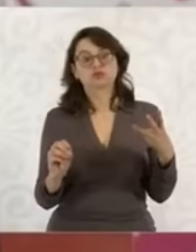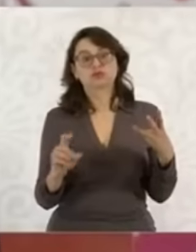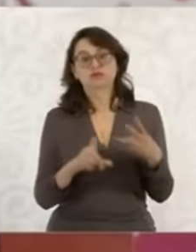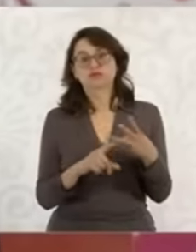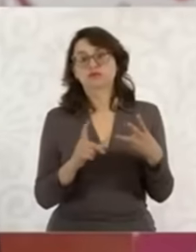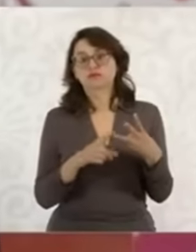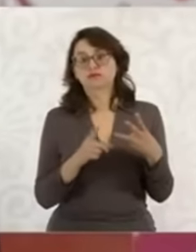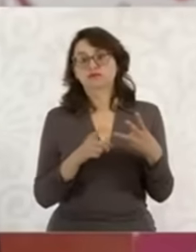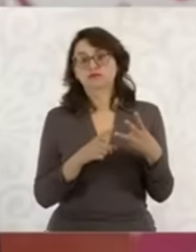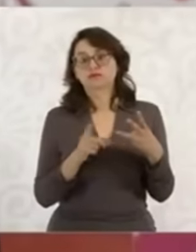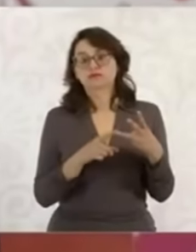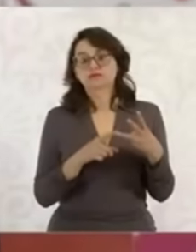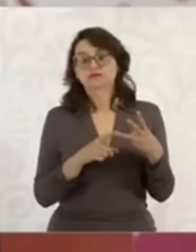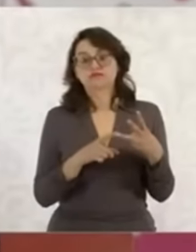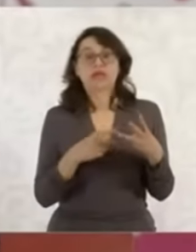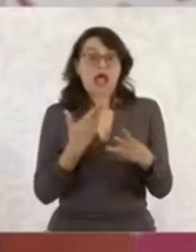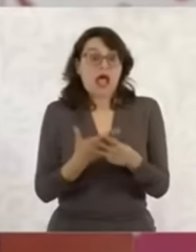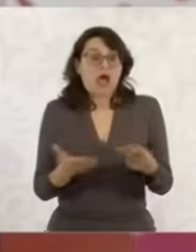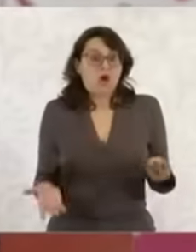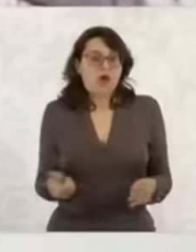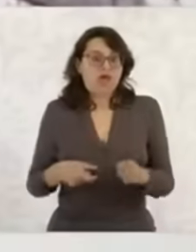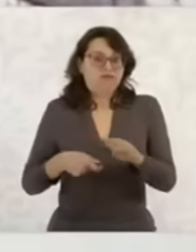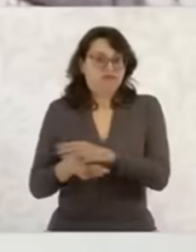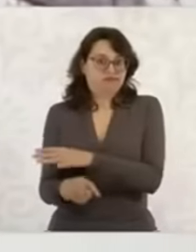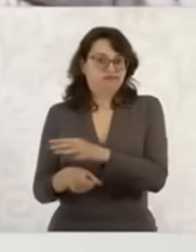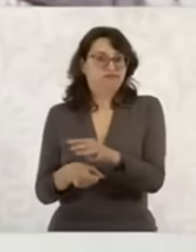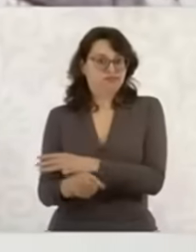de latinos, ¿no?